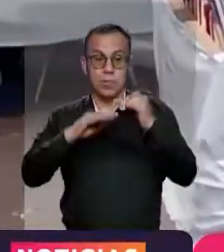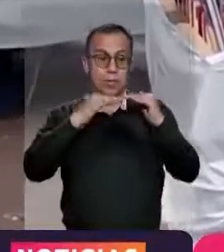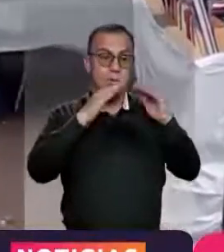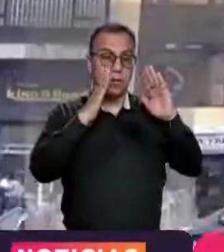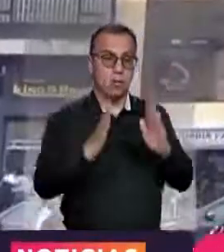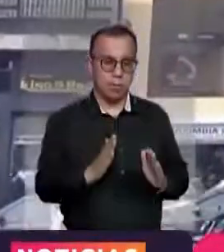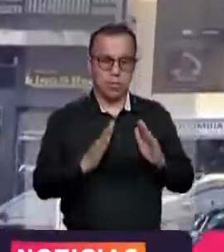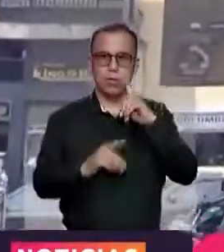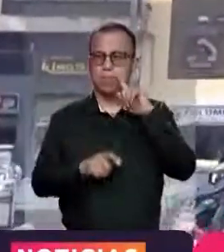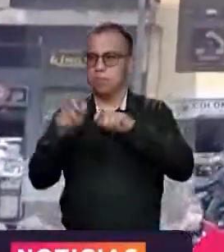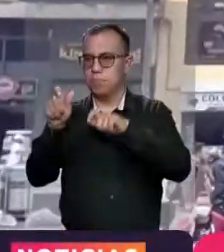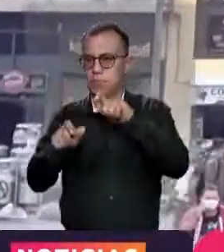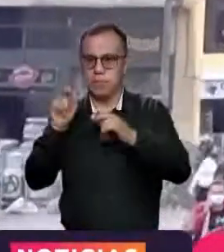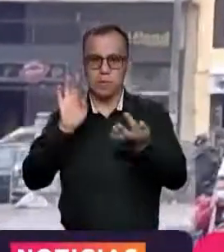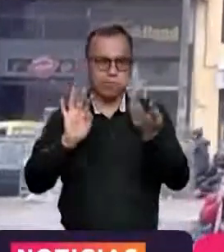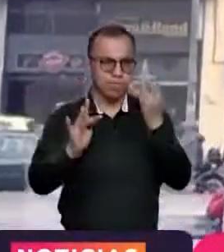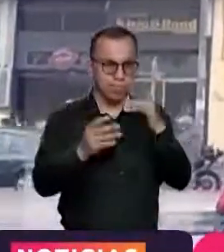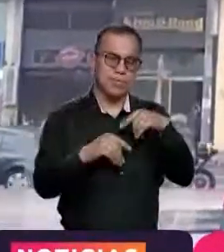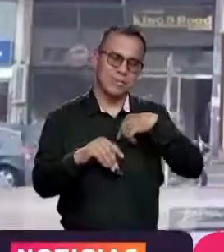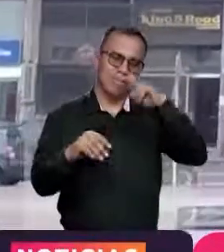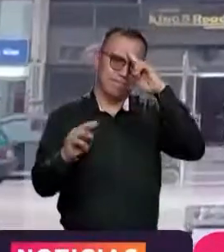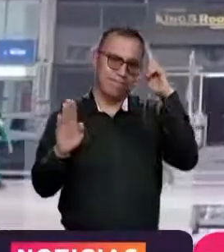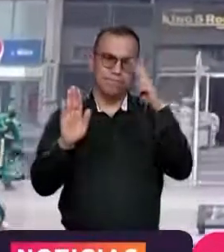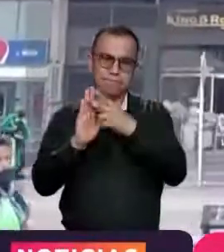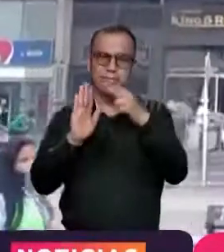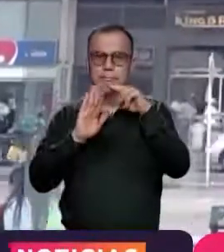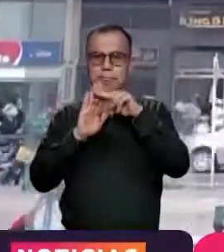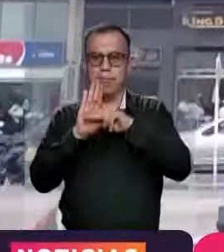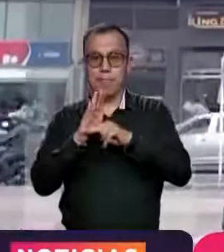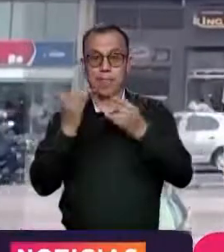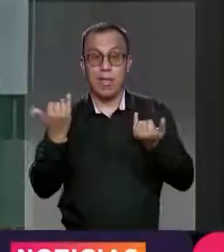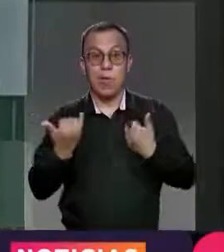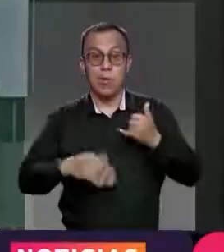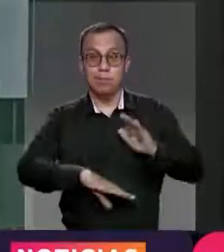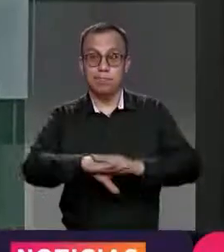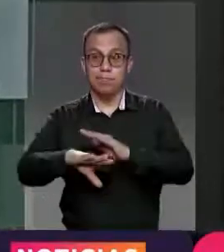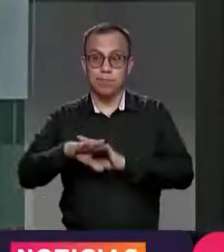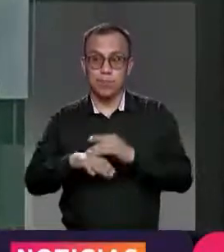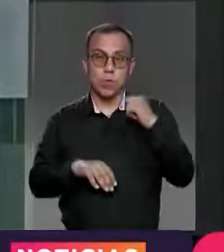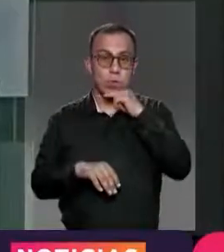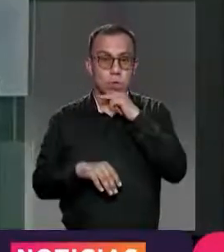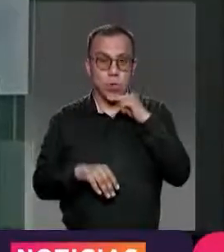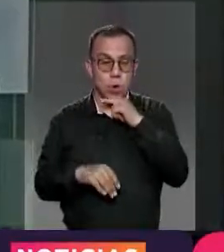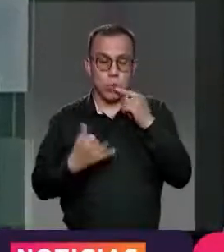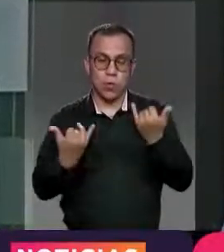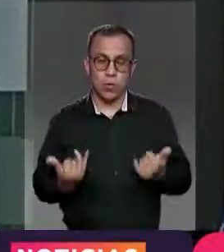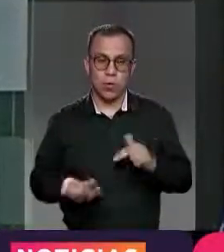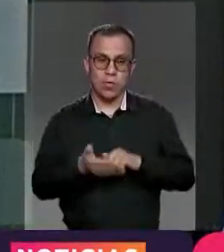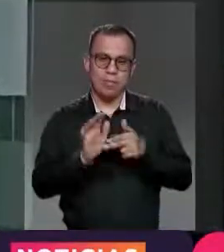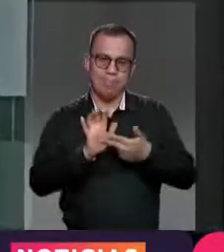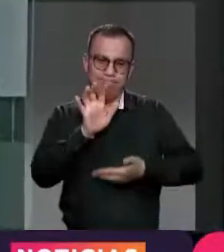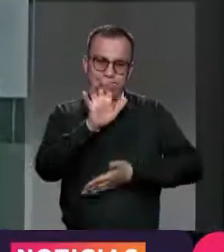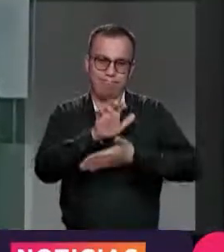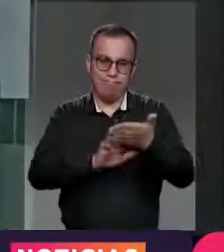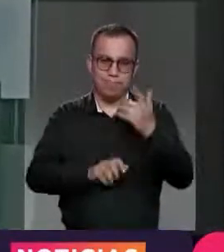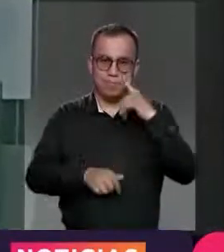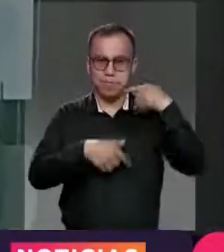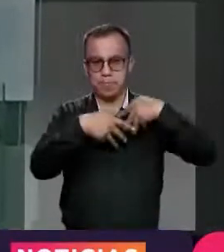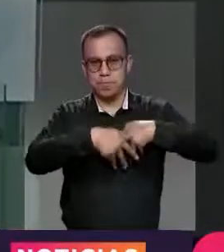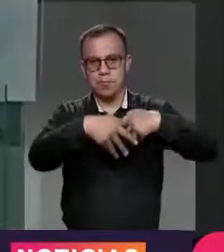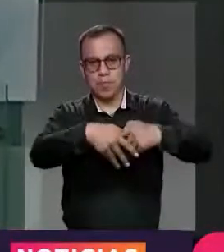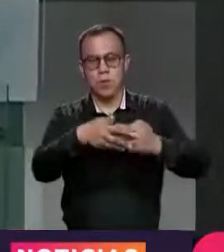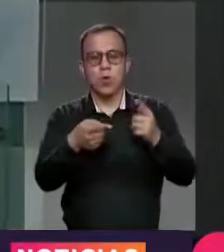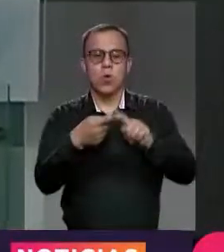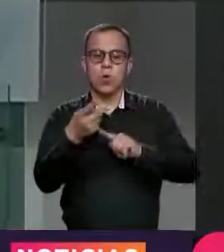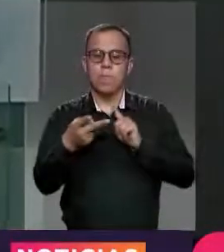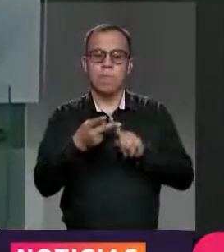población flotante a seguir acatando las normas durante la actual alerta roja. El llamado es evitar aglomeraciones por protestas, el llamado